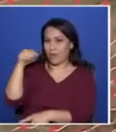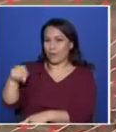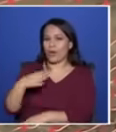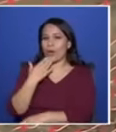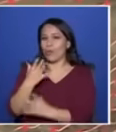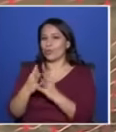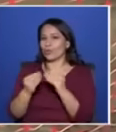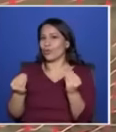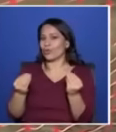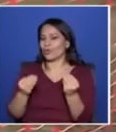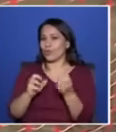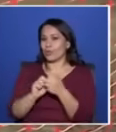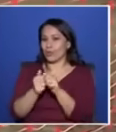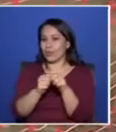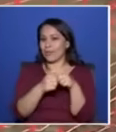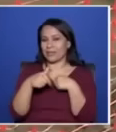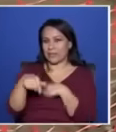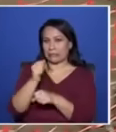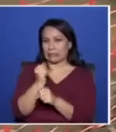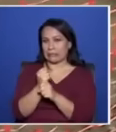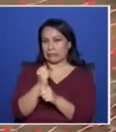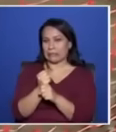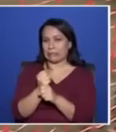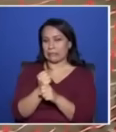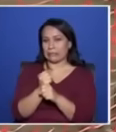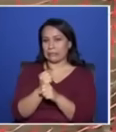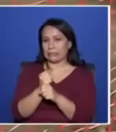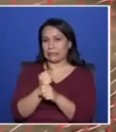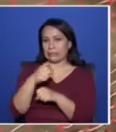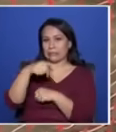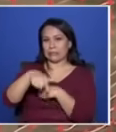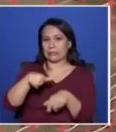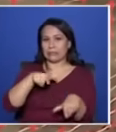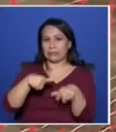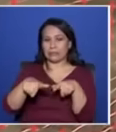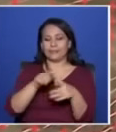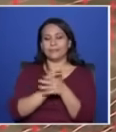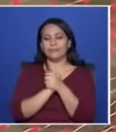los resultados de los trabajos que se ejecutan en este lugar.